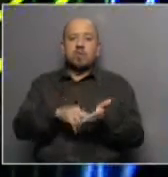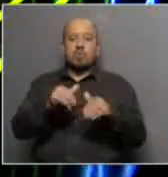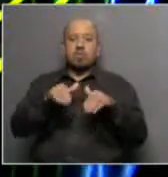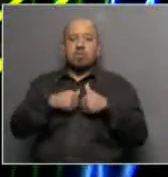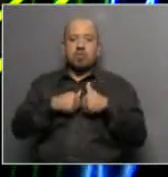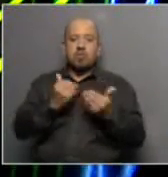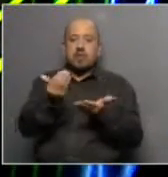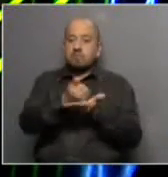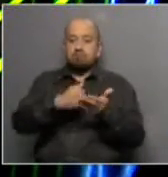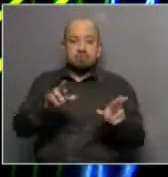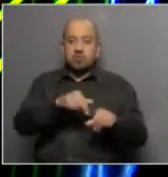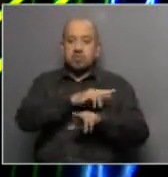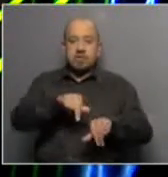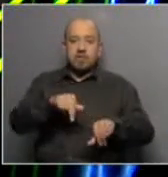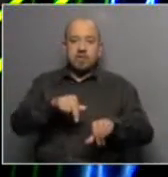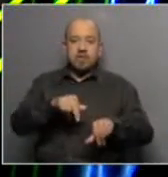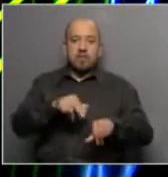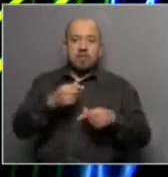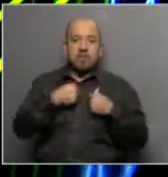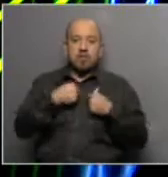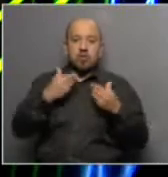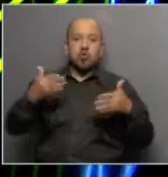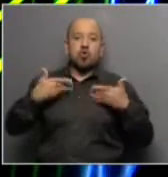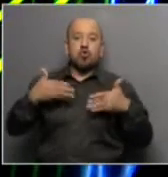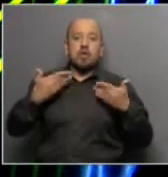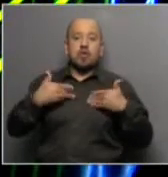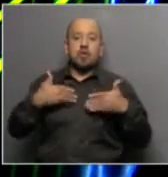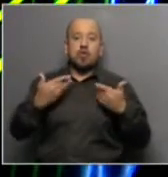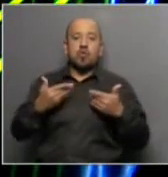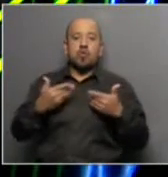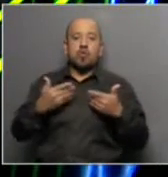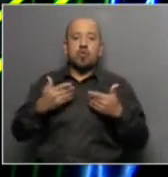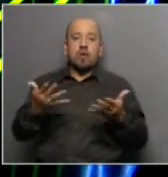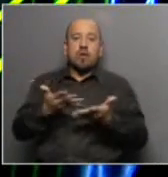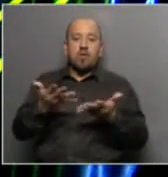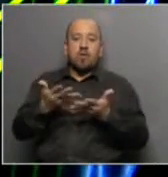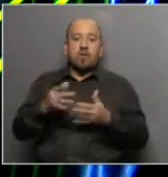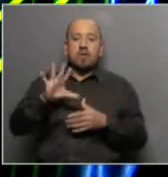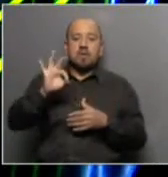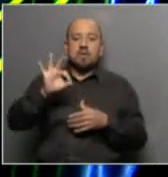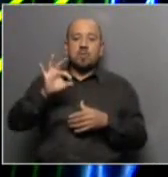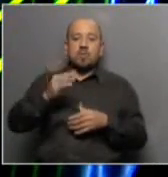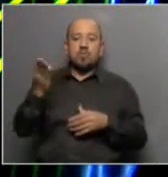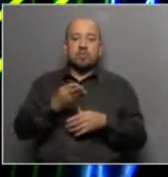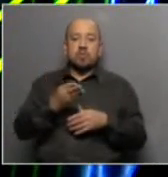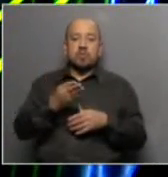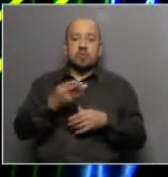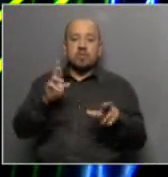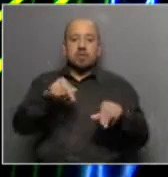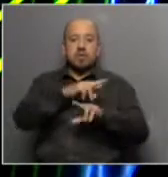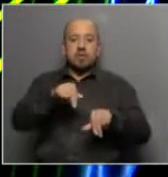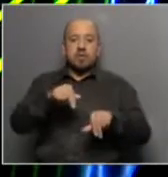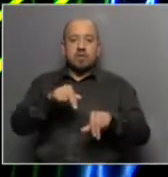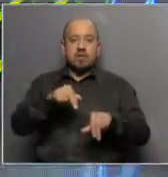Esto es fantástico. Nosotros contentos porque con eso... Pero ahora nos enteramos que el 50% está exonerado.